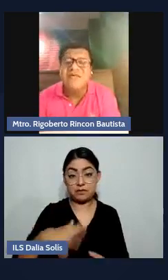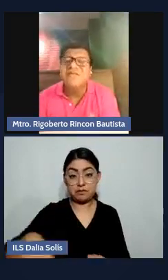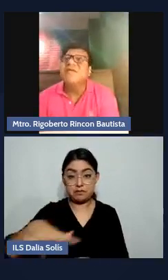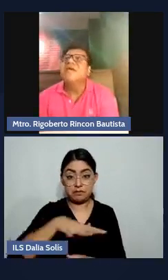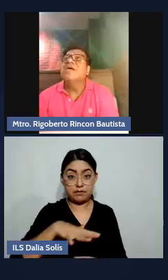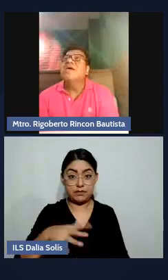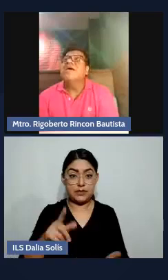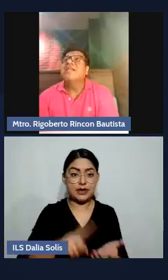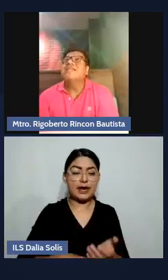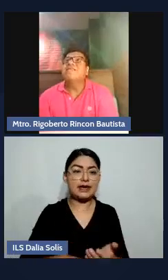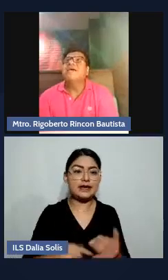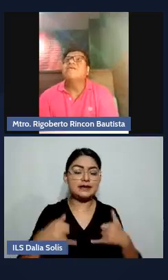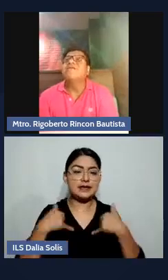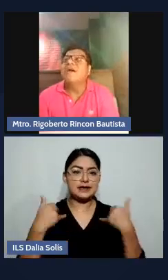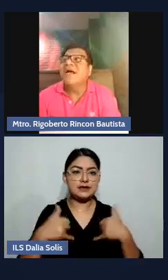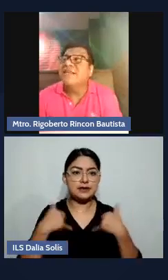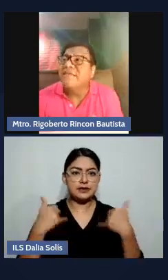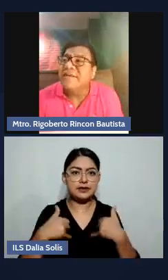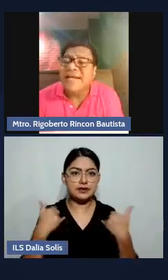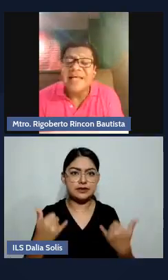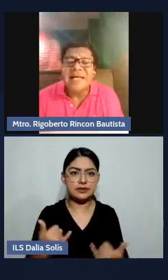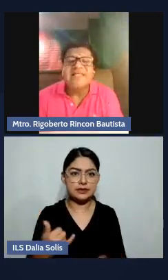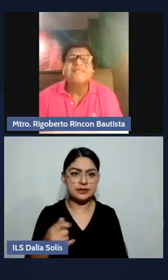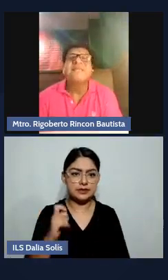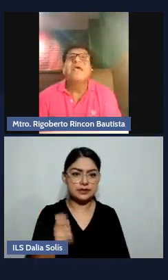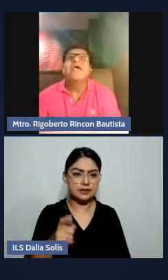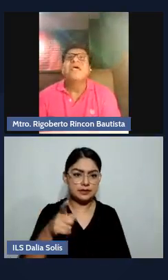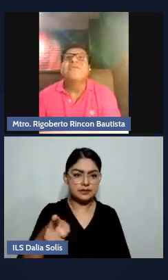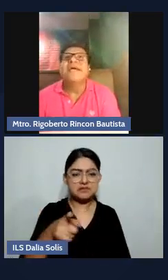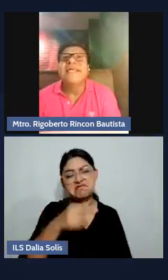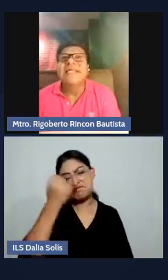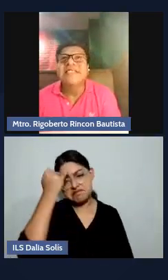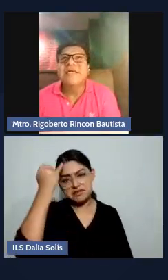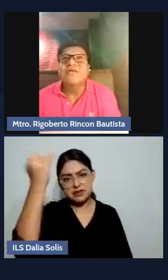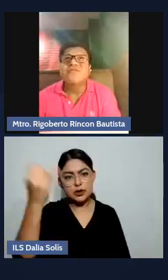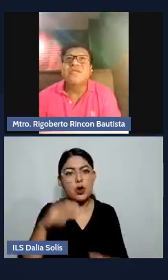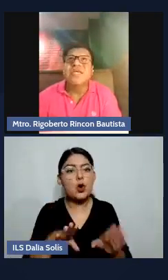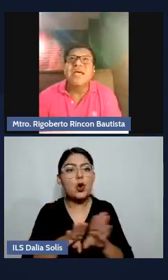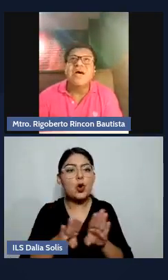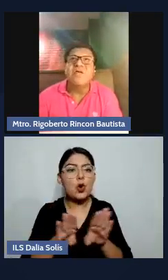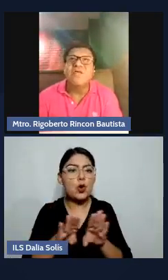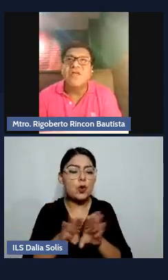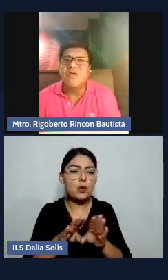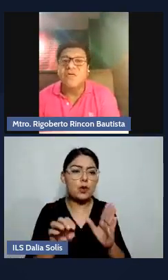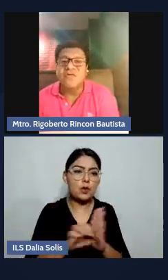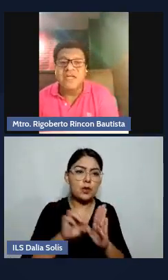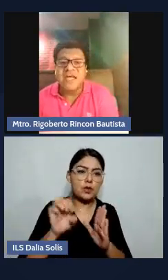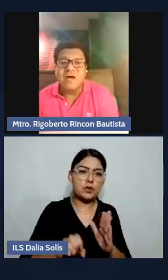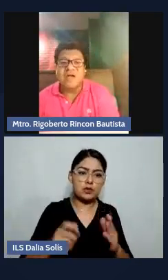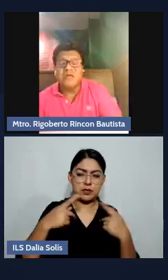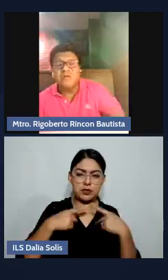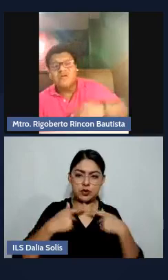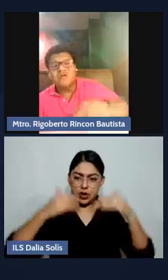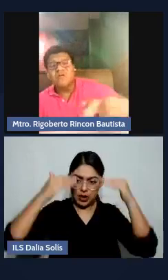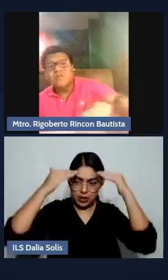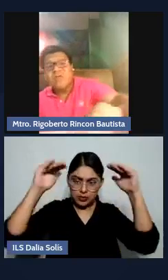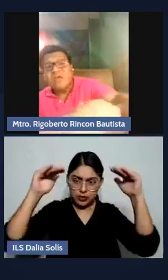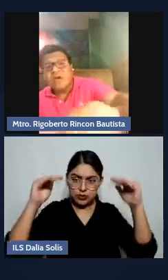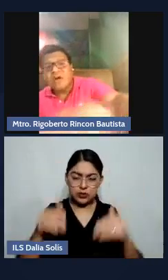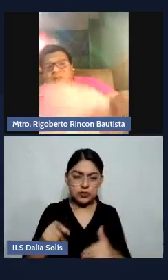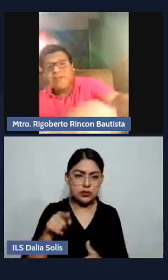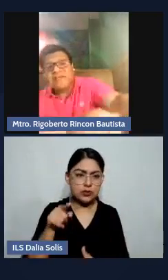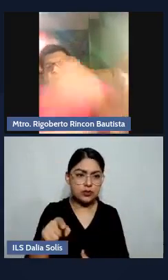el tabaco a temprana edad. Imagínense cómo sería un adulto